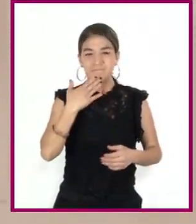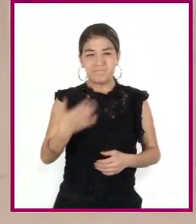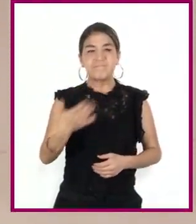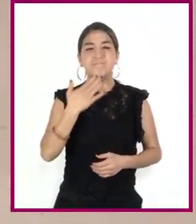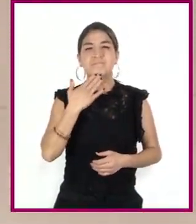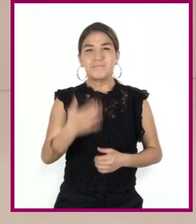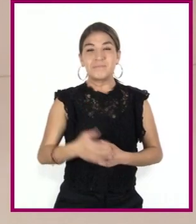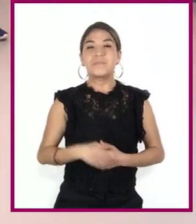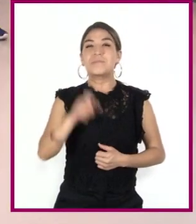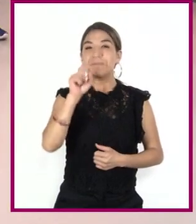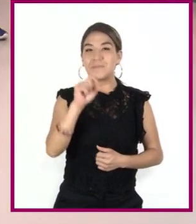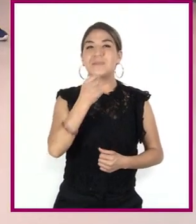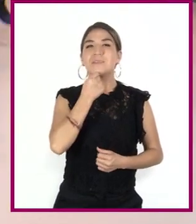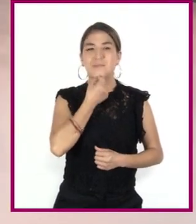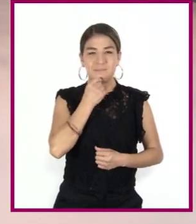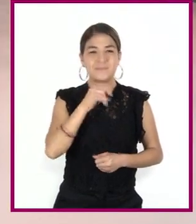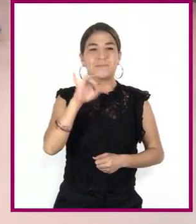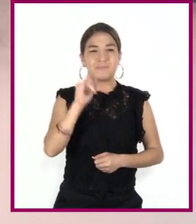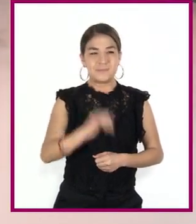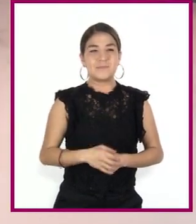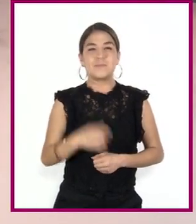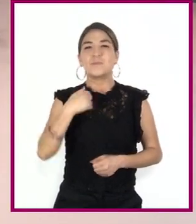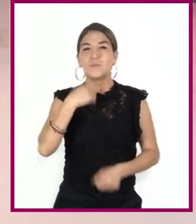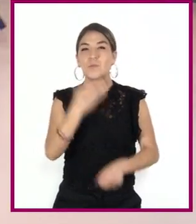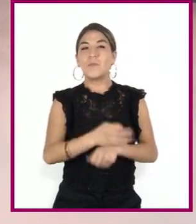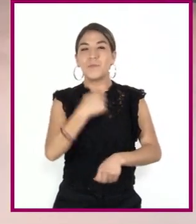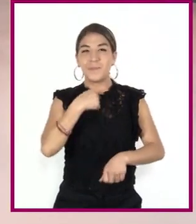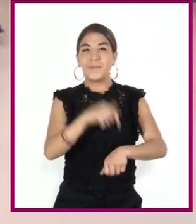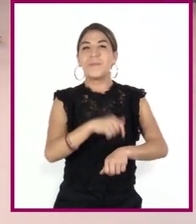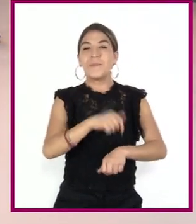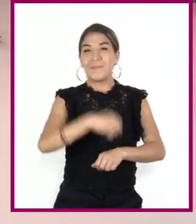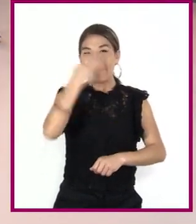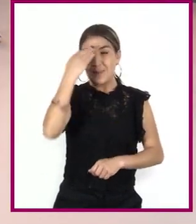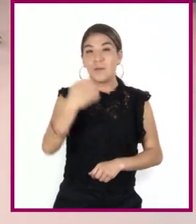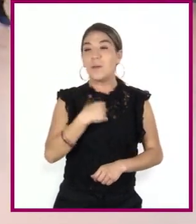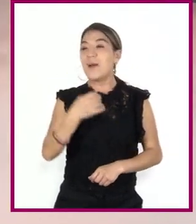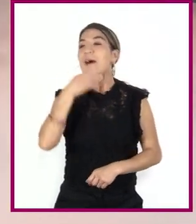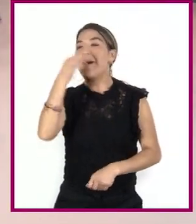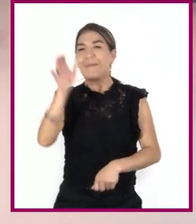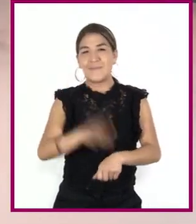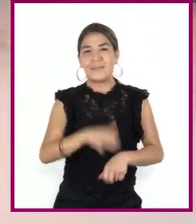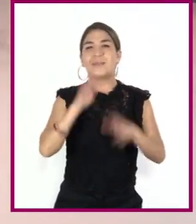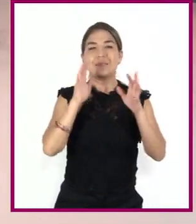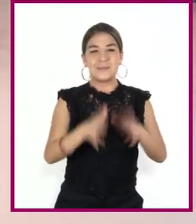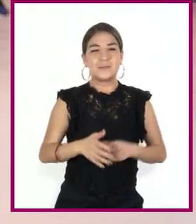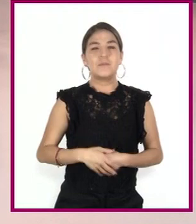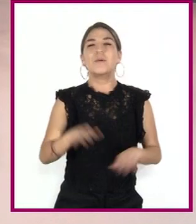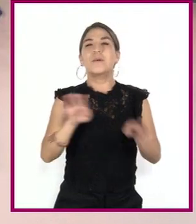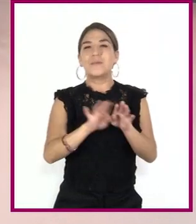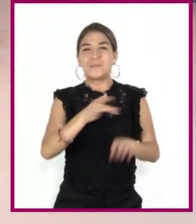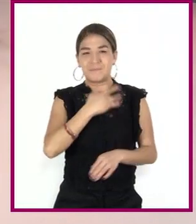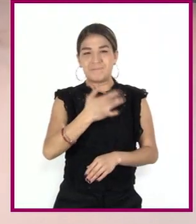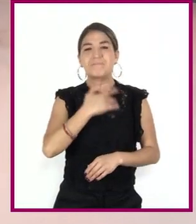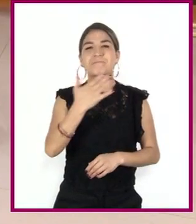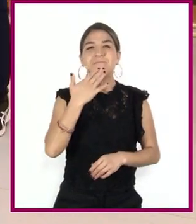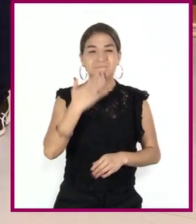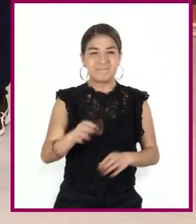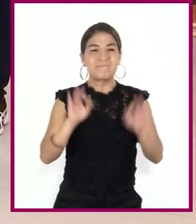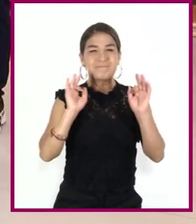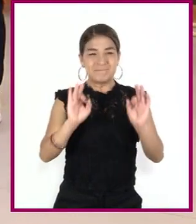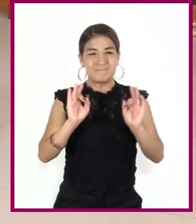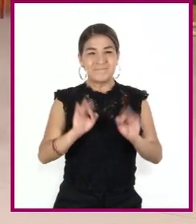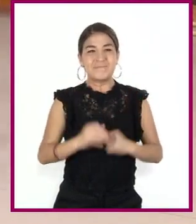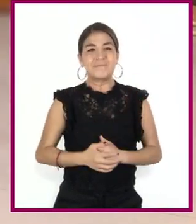bien. 20 segundos, ¿verdad, maestra? 20 segundos, yo llevo el tiempo, tú no te preocupes. ¿Cómo van? Muy bien.